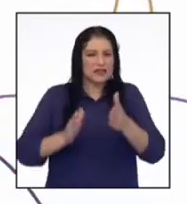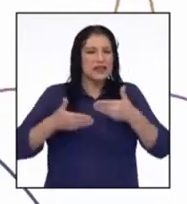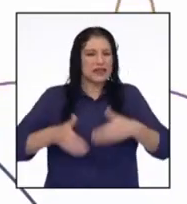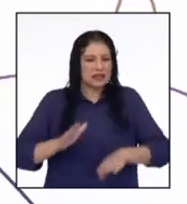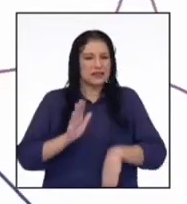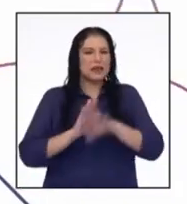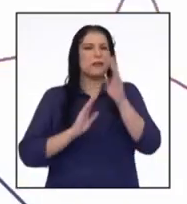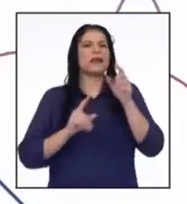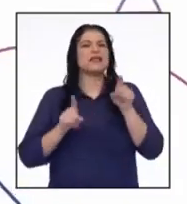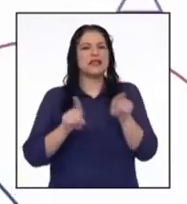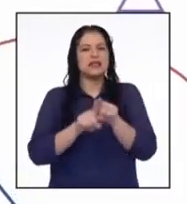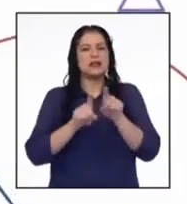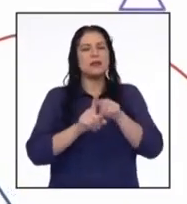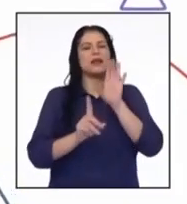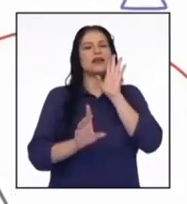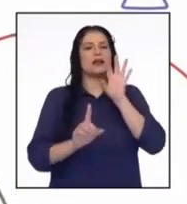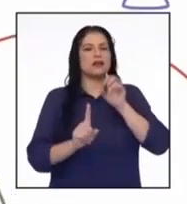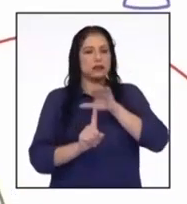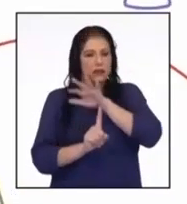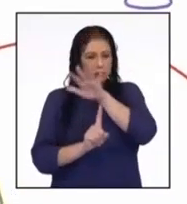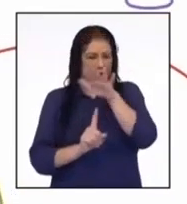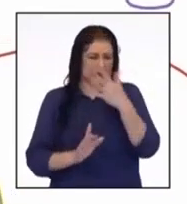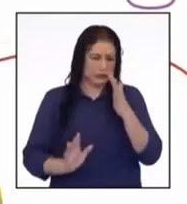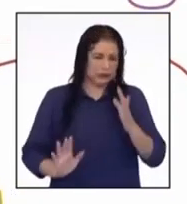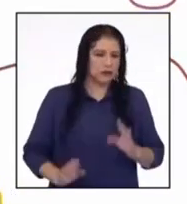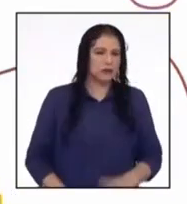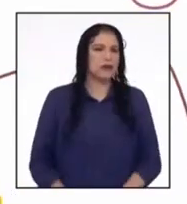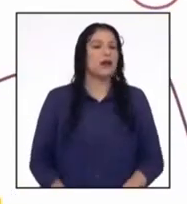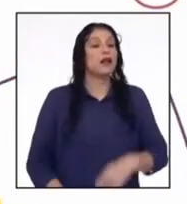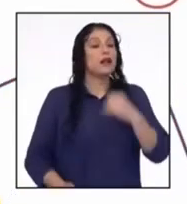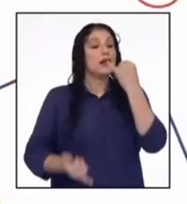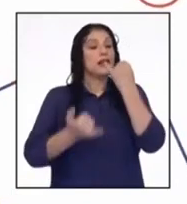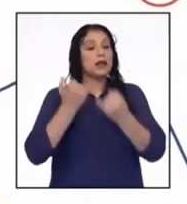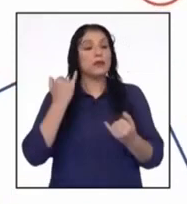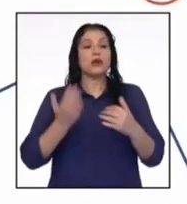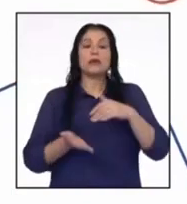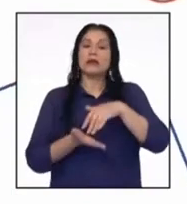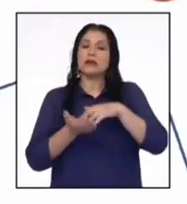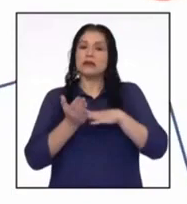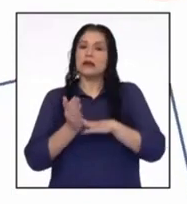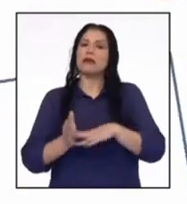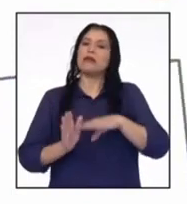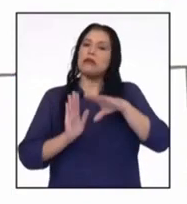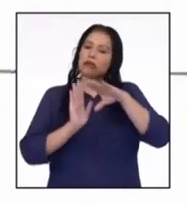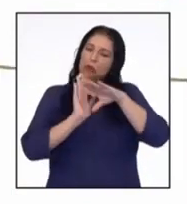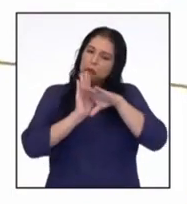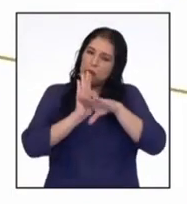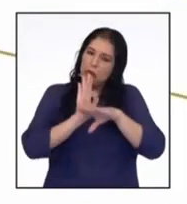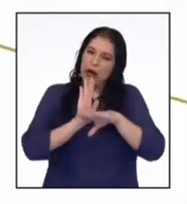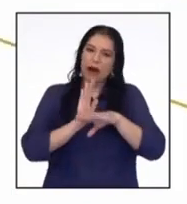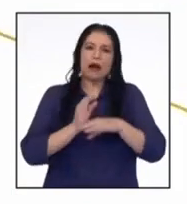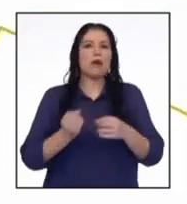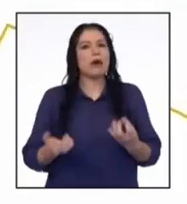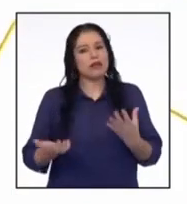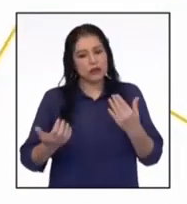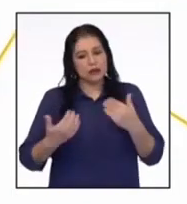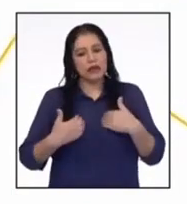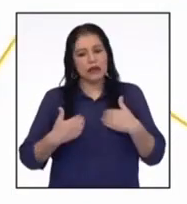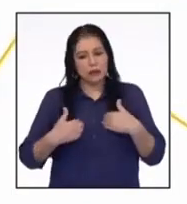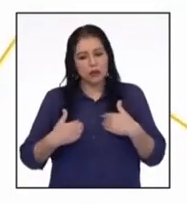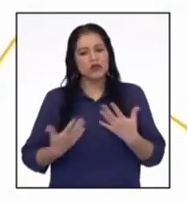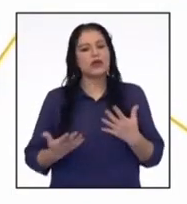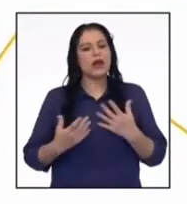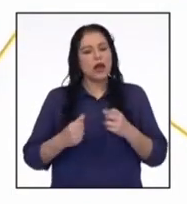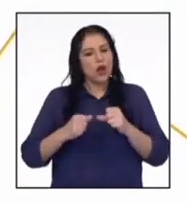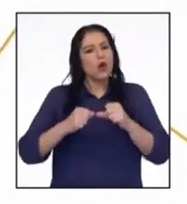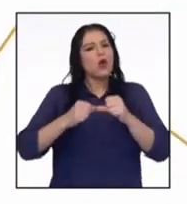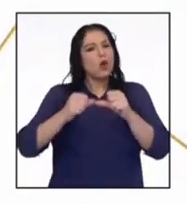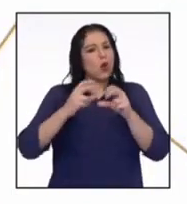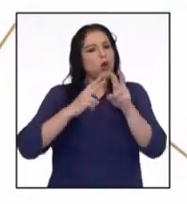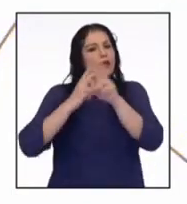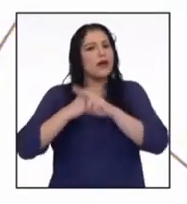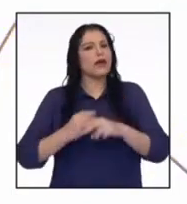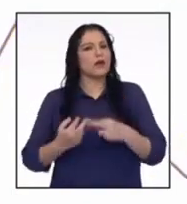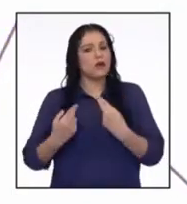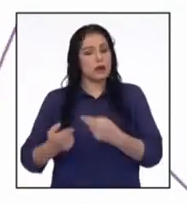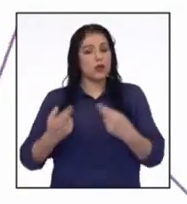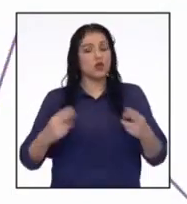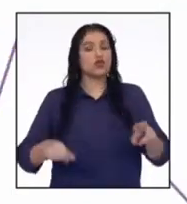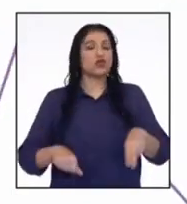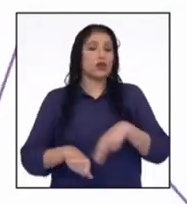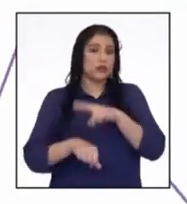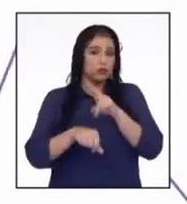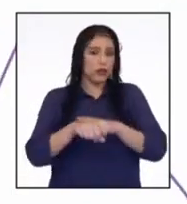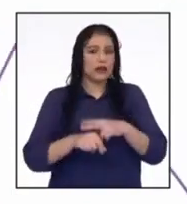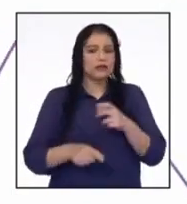y del nivel de contaminación. Y por último, hay vulnerabilidad baja cuando tenemos conservación de los recursos naturales